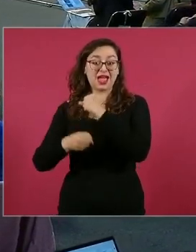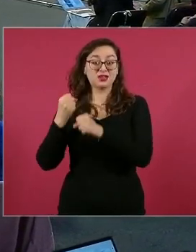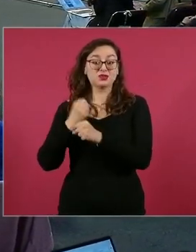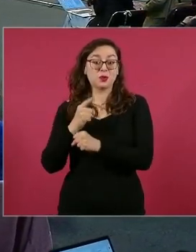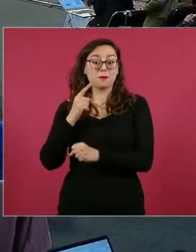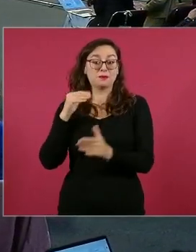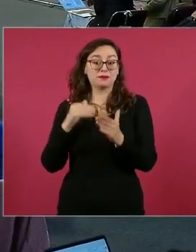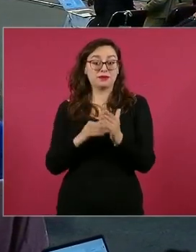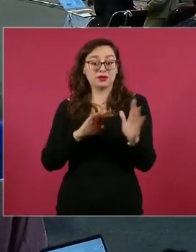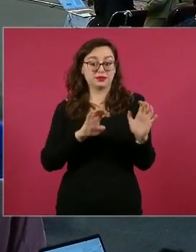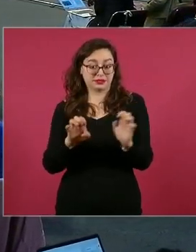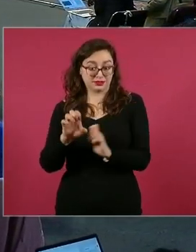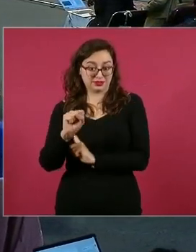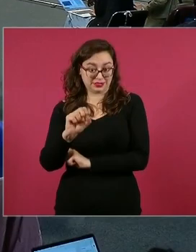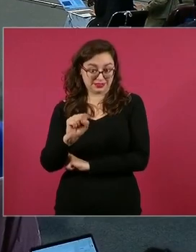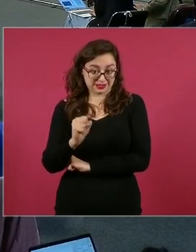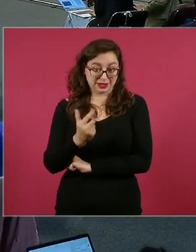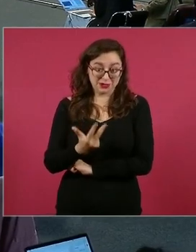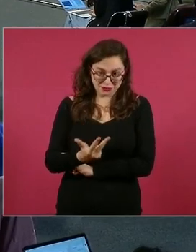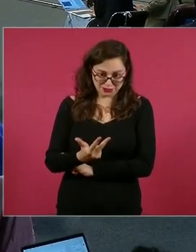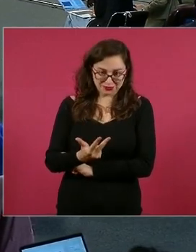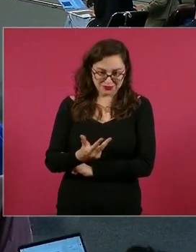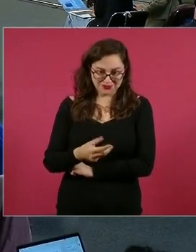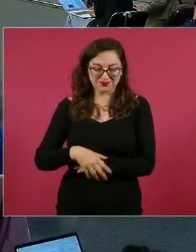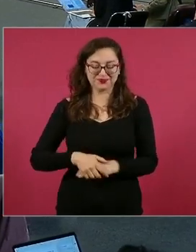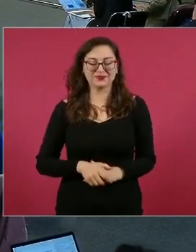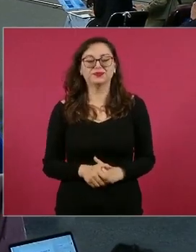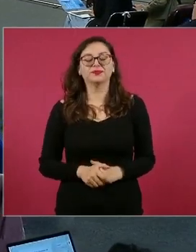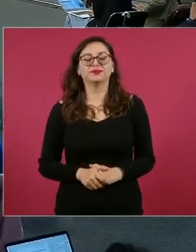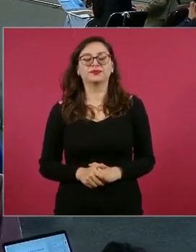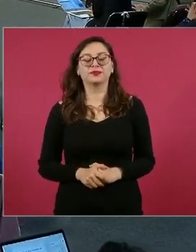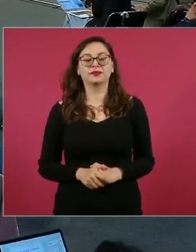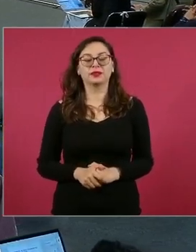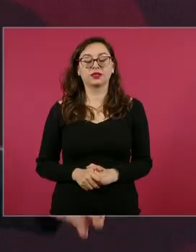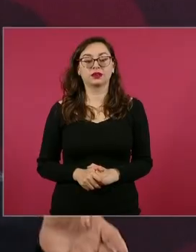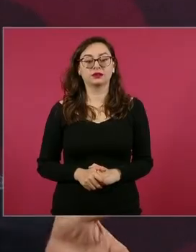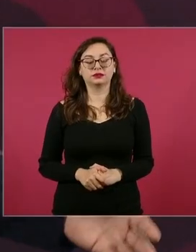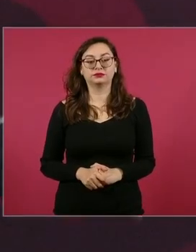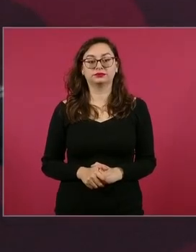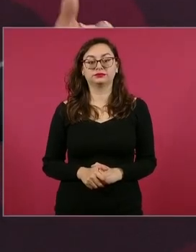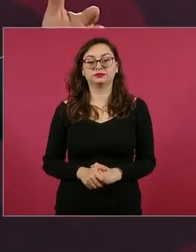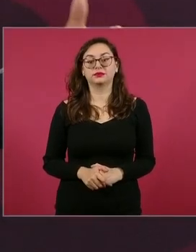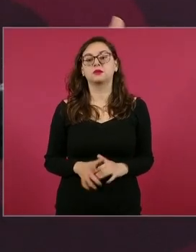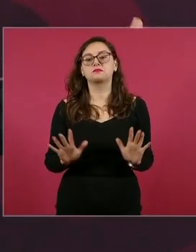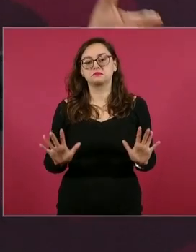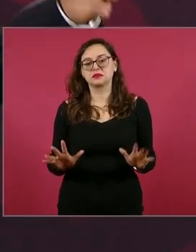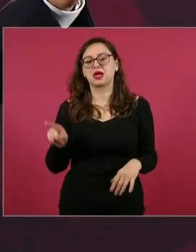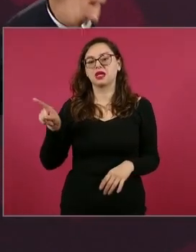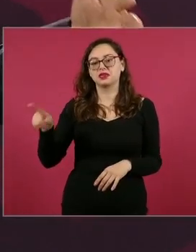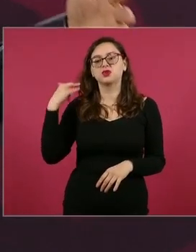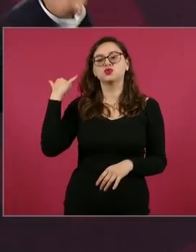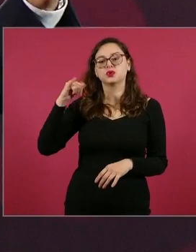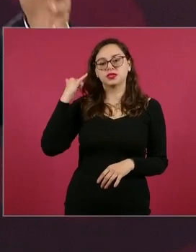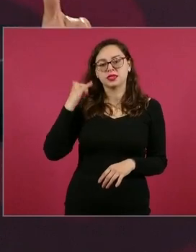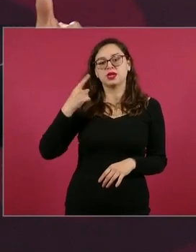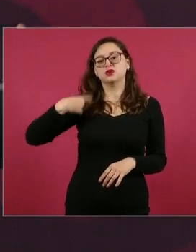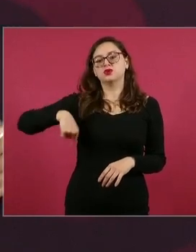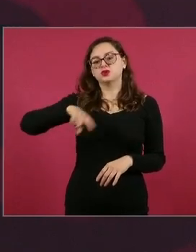a la era este una reunión para dar a conocer el